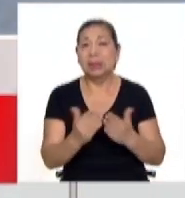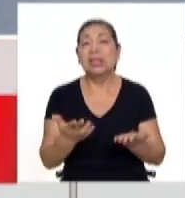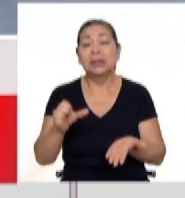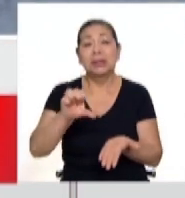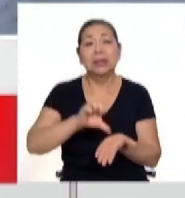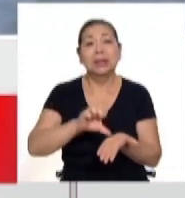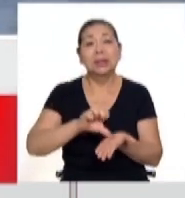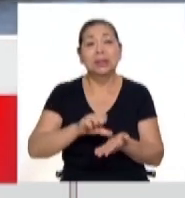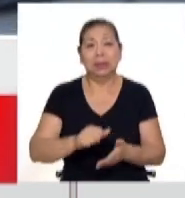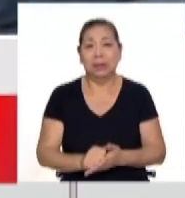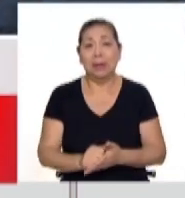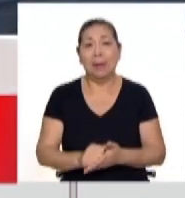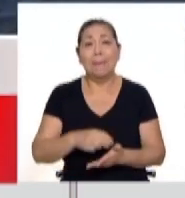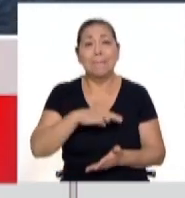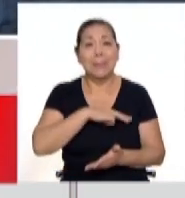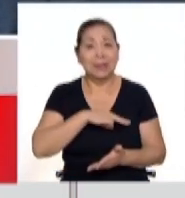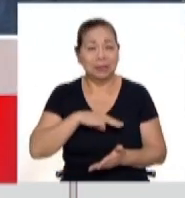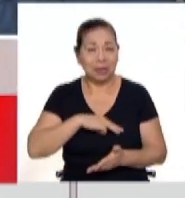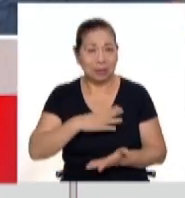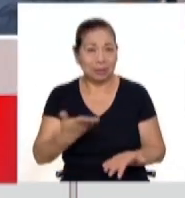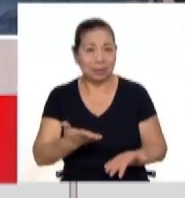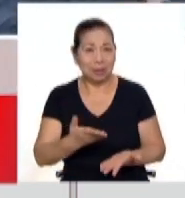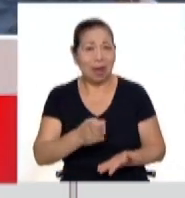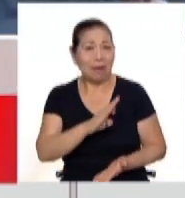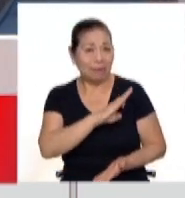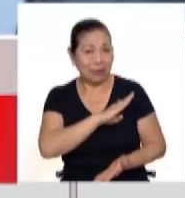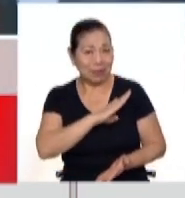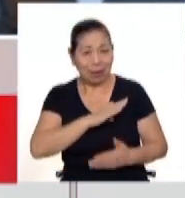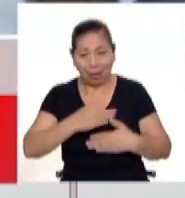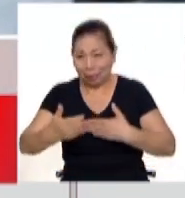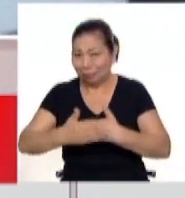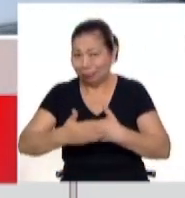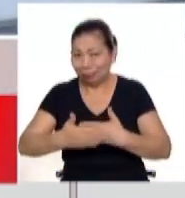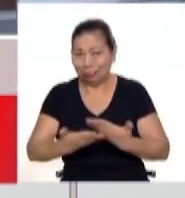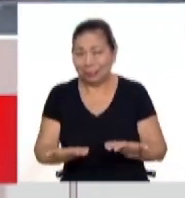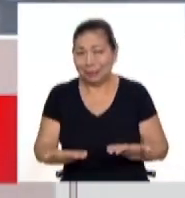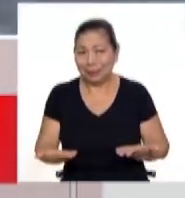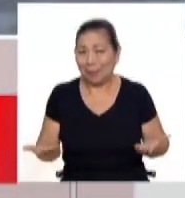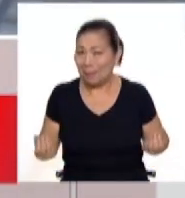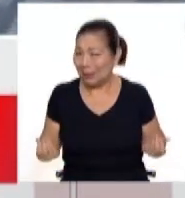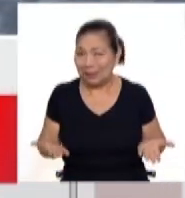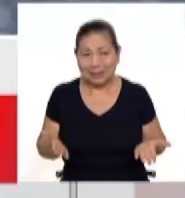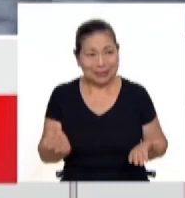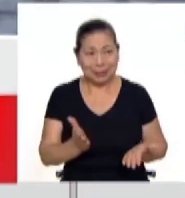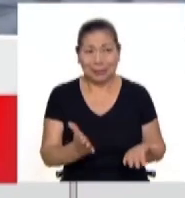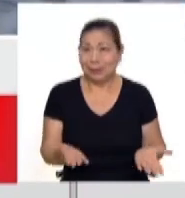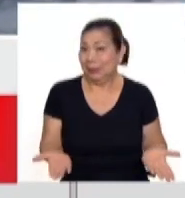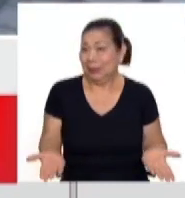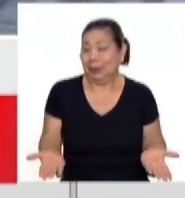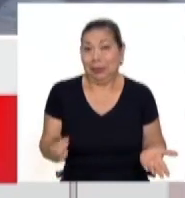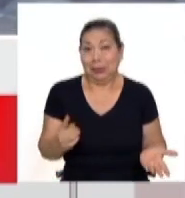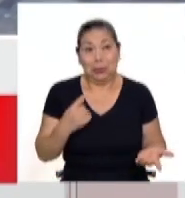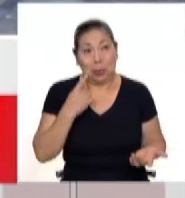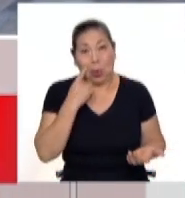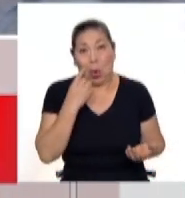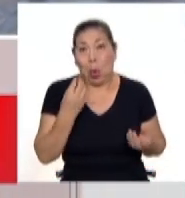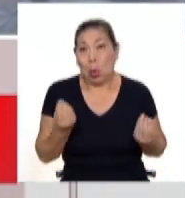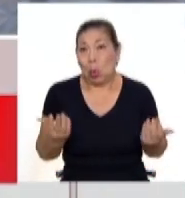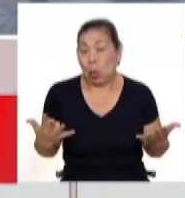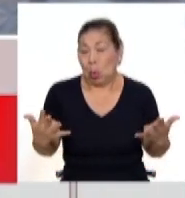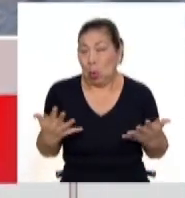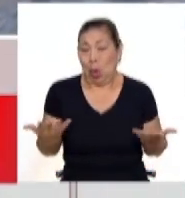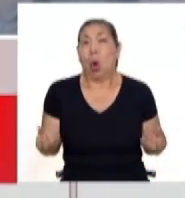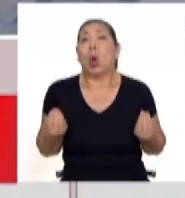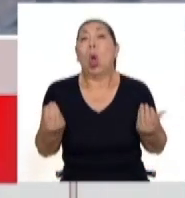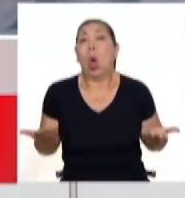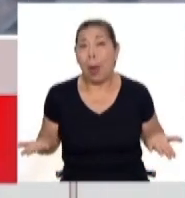sede del Ministerio Público de la Fiscalía de la Nación, una situación que pues ha causado también gran